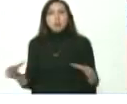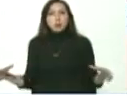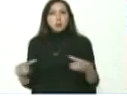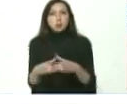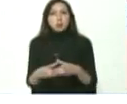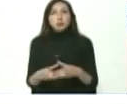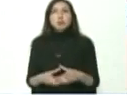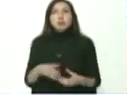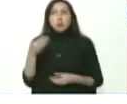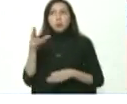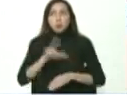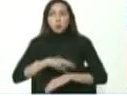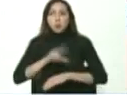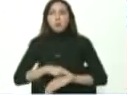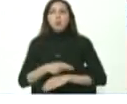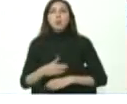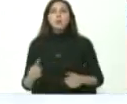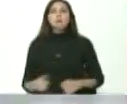Guárico. Adelante.